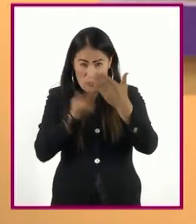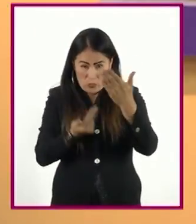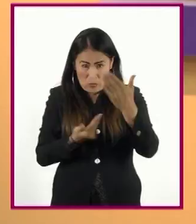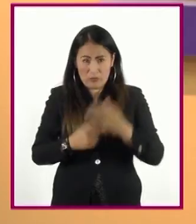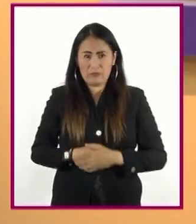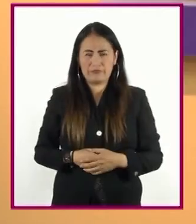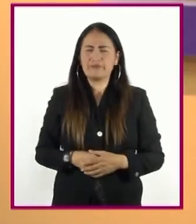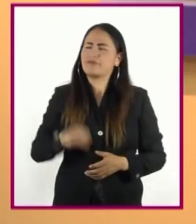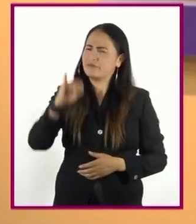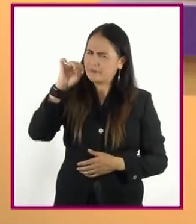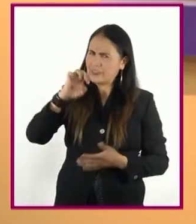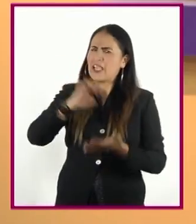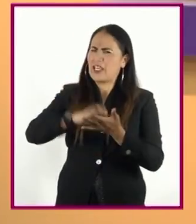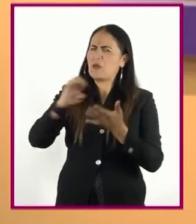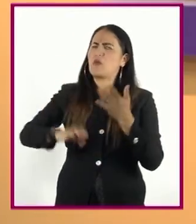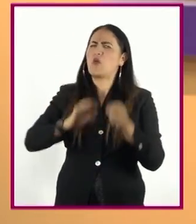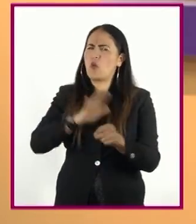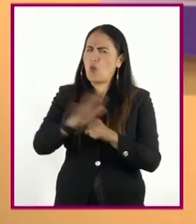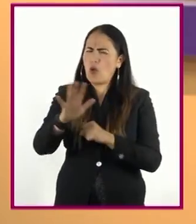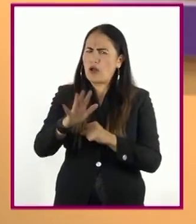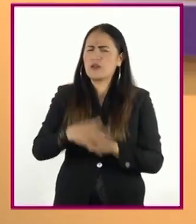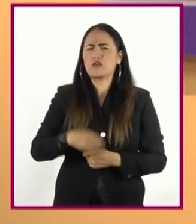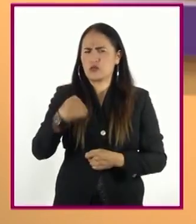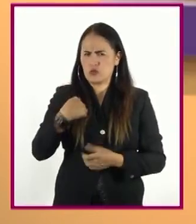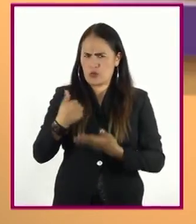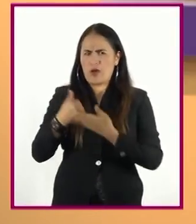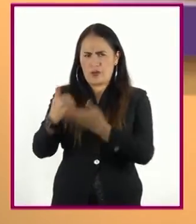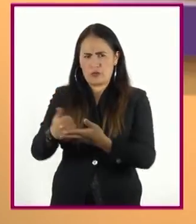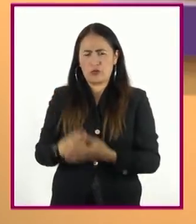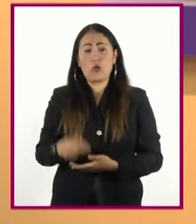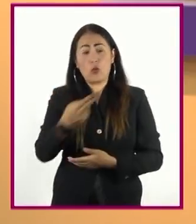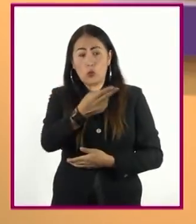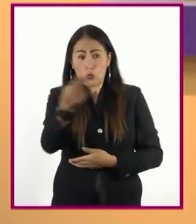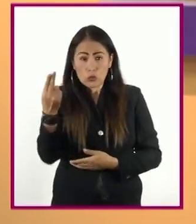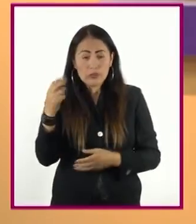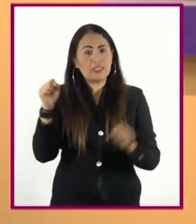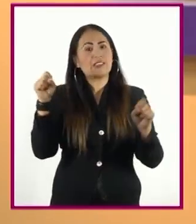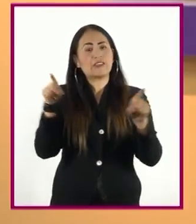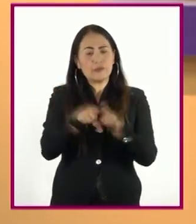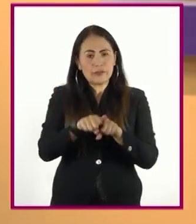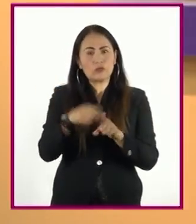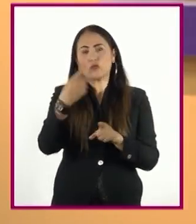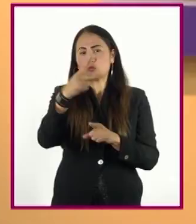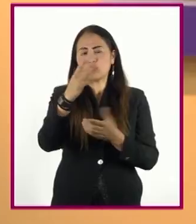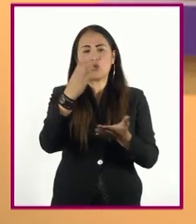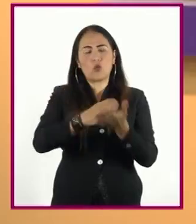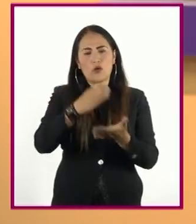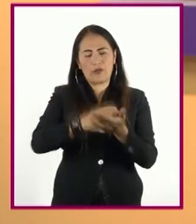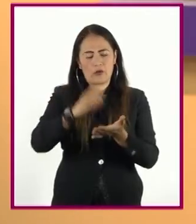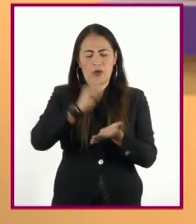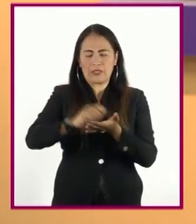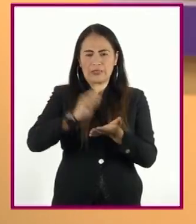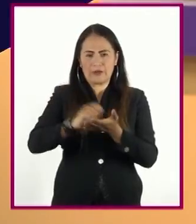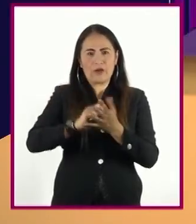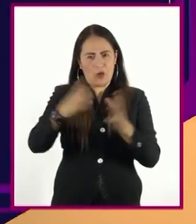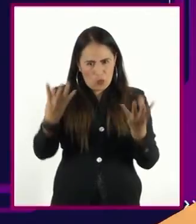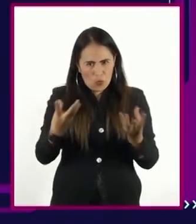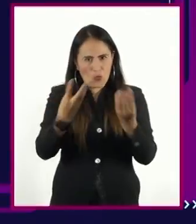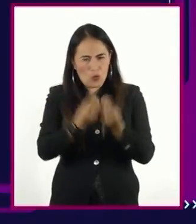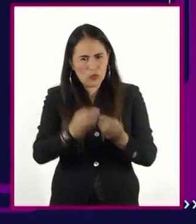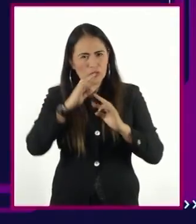la situación y con gusto te ayudo. Alumnas y alumnos, de ser posible, escriban en su cuaderno y resuelvan junto con